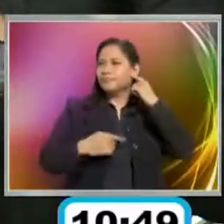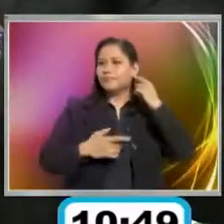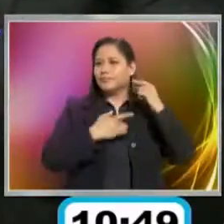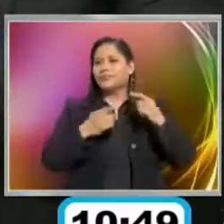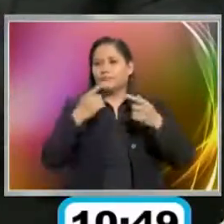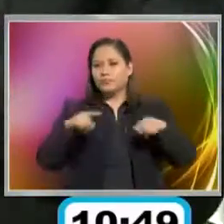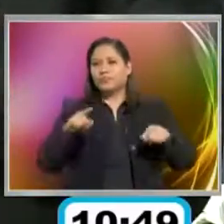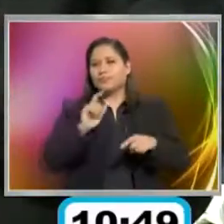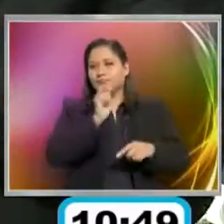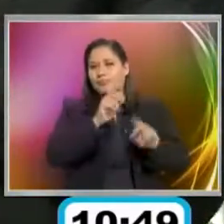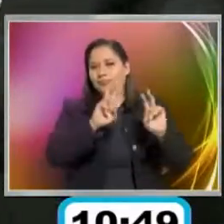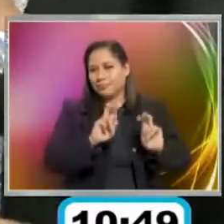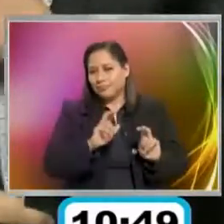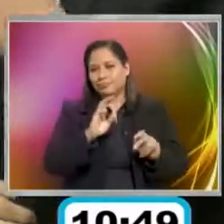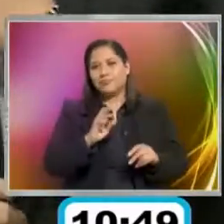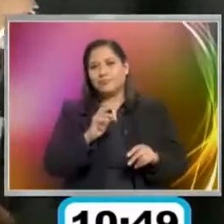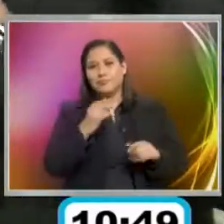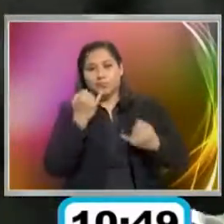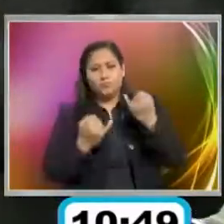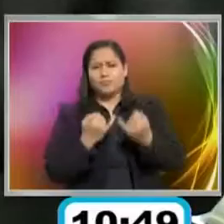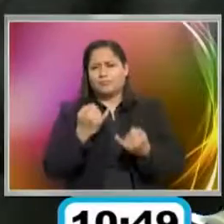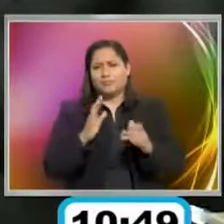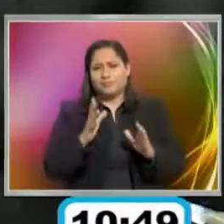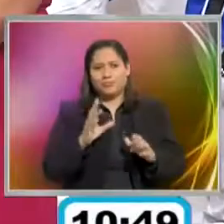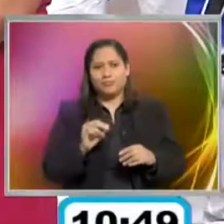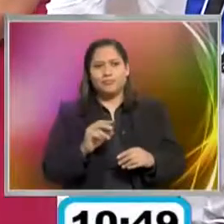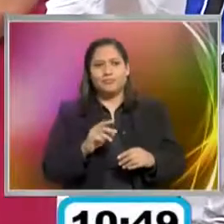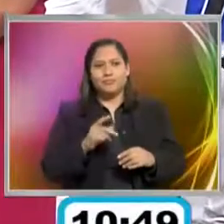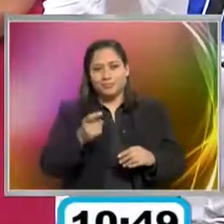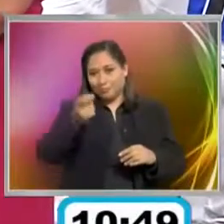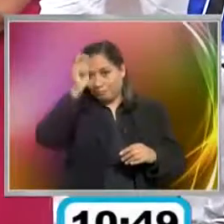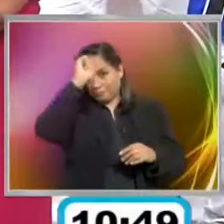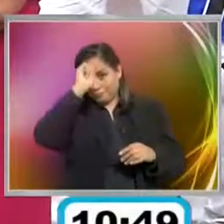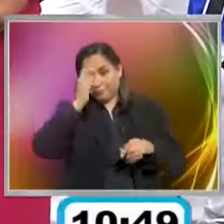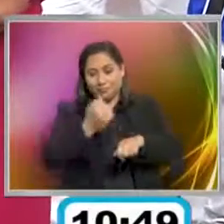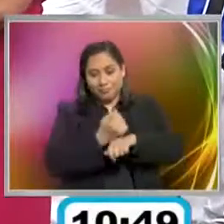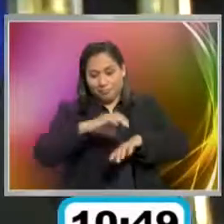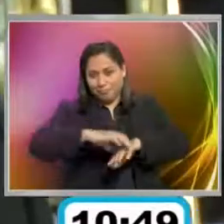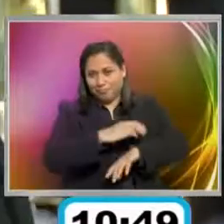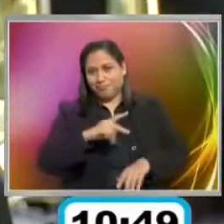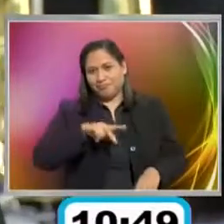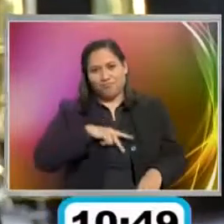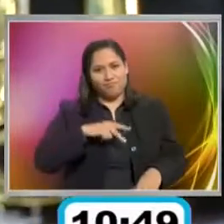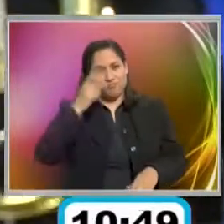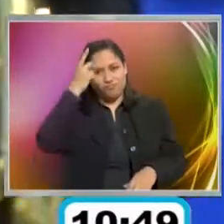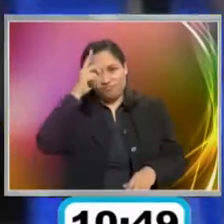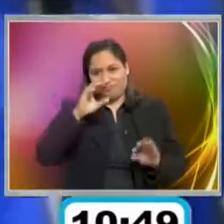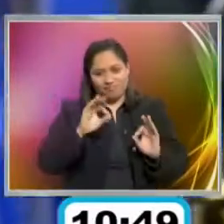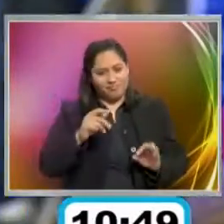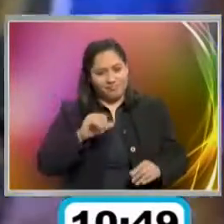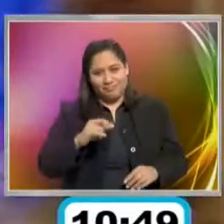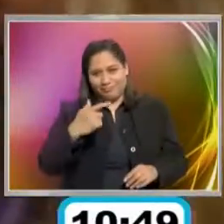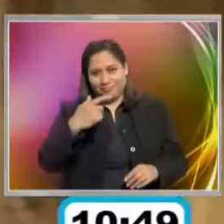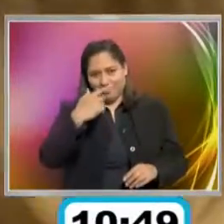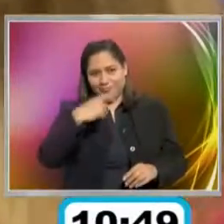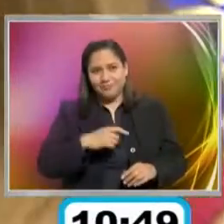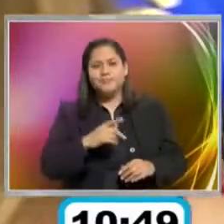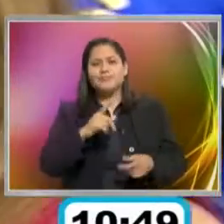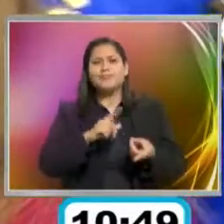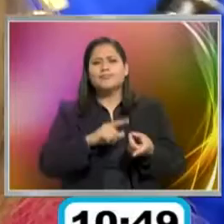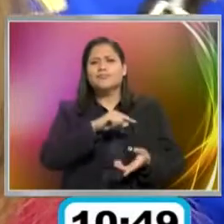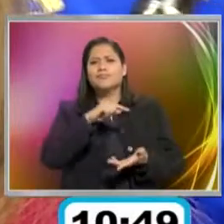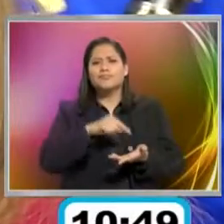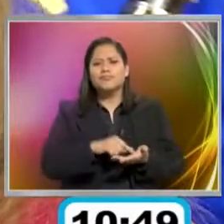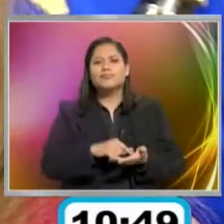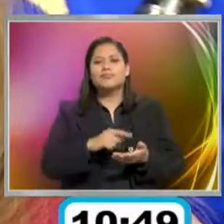cosas, ¿no? así es. Y ya Hoy- no estar hoy- jugando, sino ya Hoy más por bien hoy te digo apostar. que las botas y el sombrero es lo mío. Ya de plano, definitivamente. Definitivamente. ¿Dónde te vas a